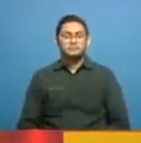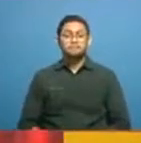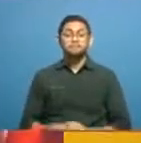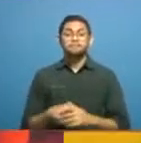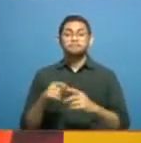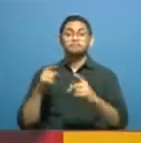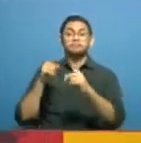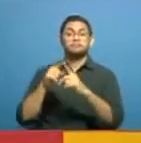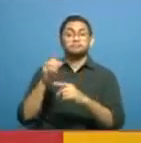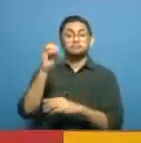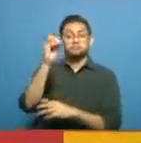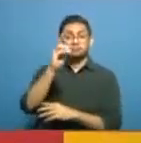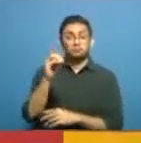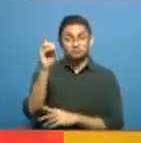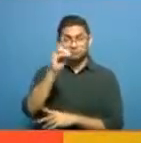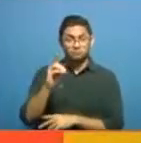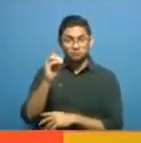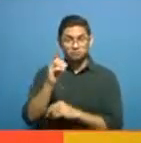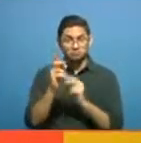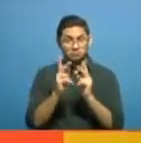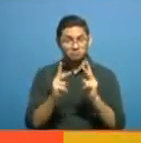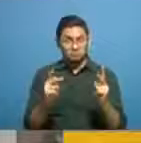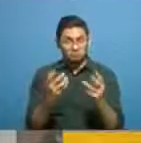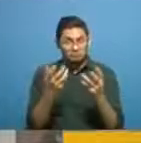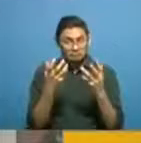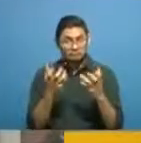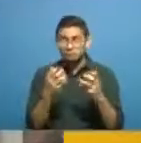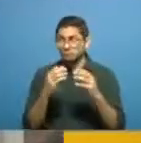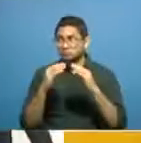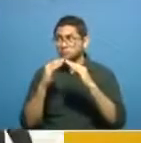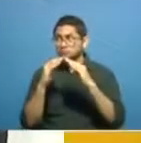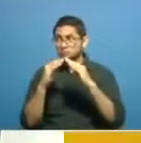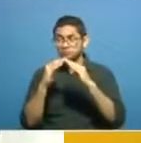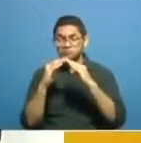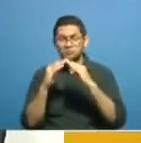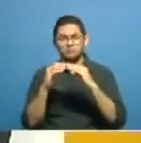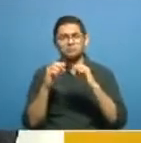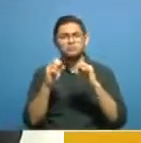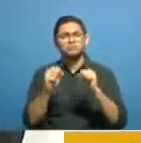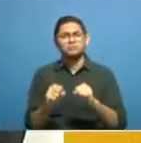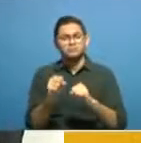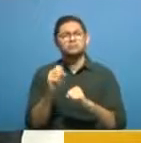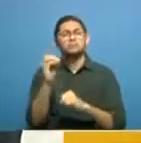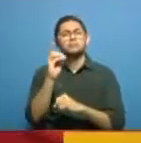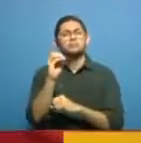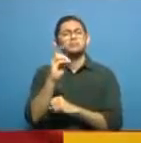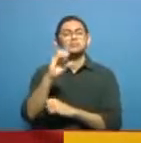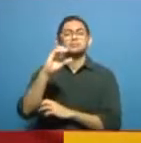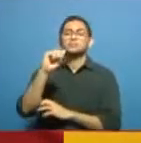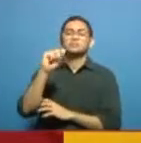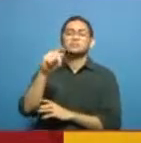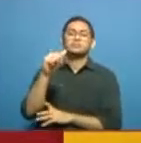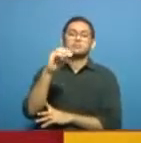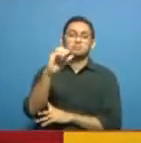Y hasta el próximo domingo, los interesados en adquirir una vivienda podrán hacerlo en Capac Expo Habitat. Los que asistieron han dicho que se sienten muy atraídos